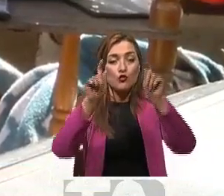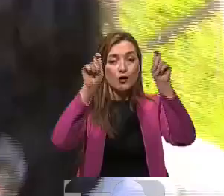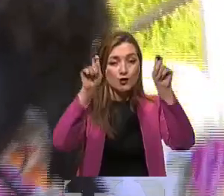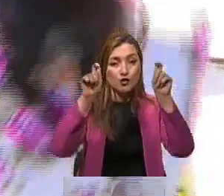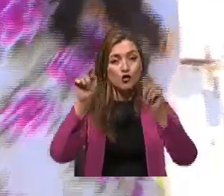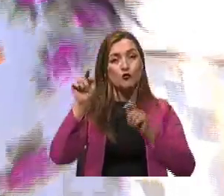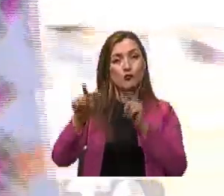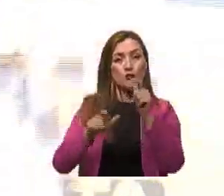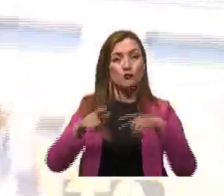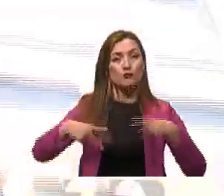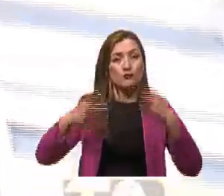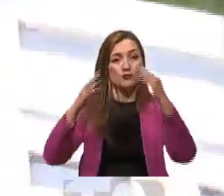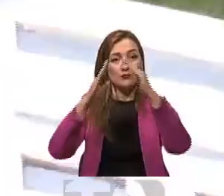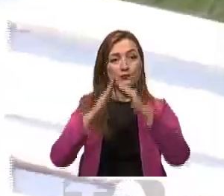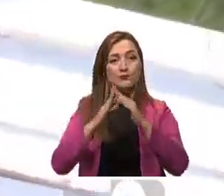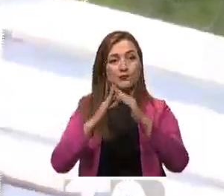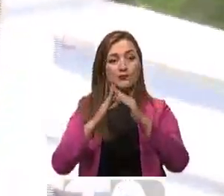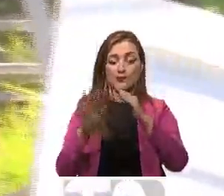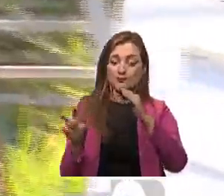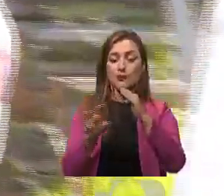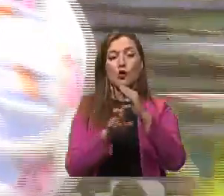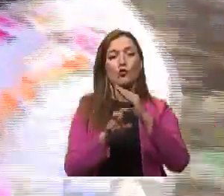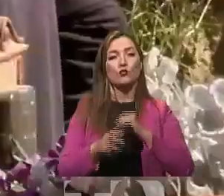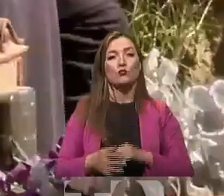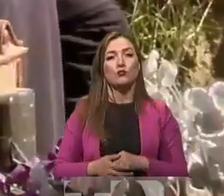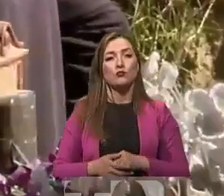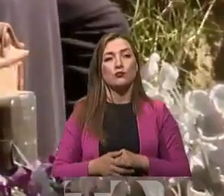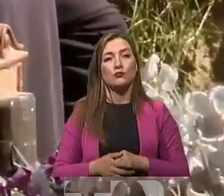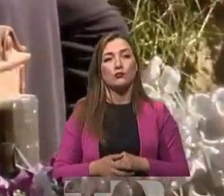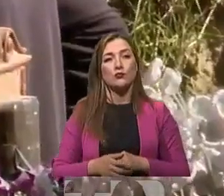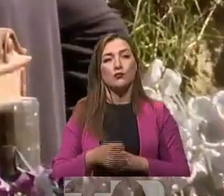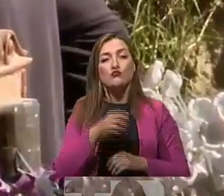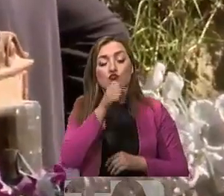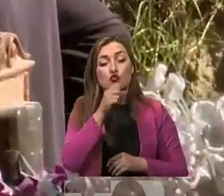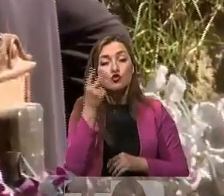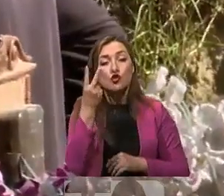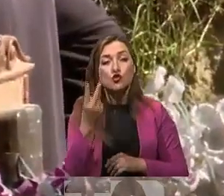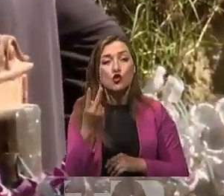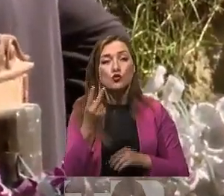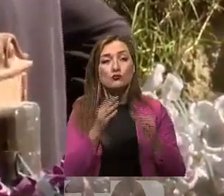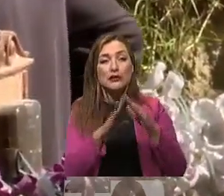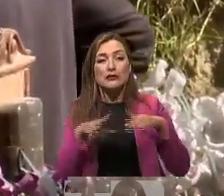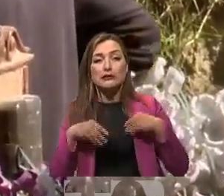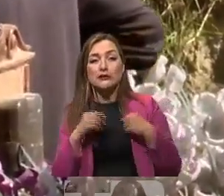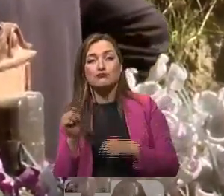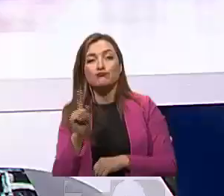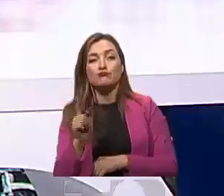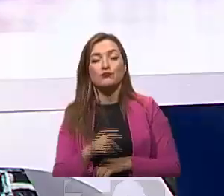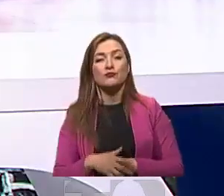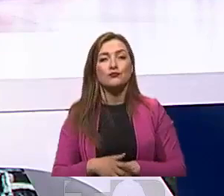ofreció a los habitantes de este predio acogida, sin embargo la pareja de la tercera edad se negó a aceptarlo.